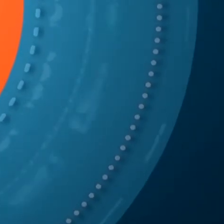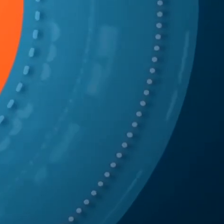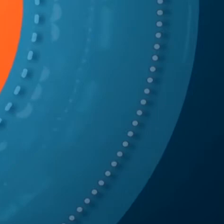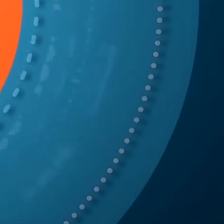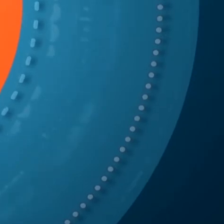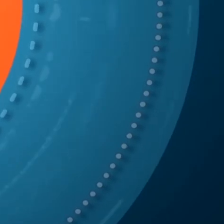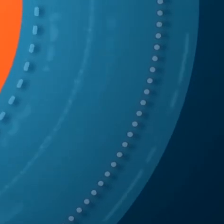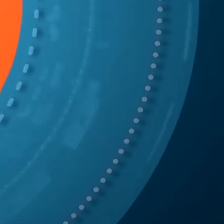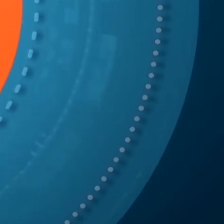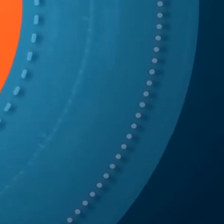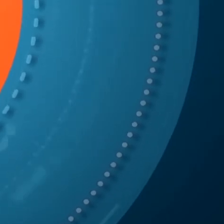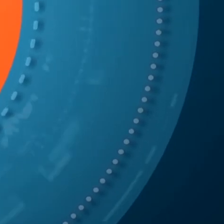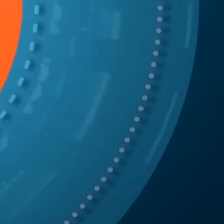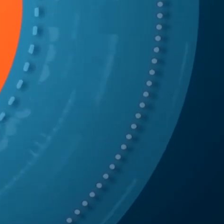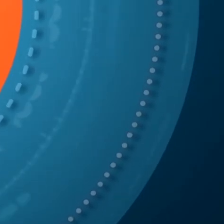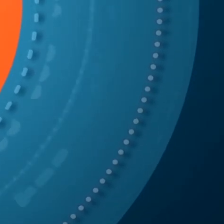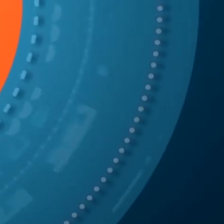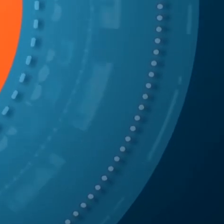¡Gracias!